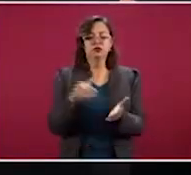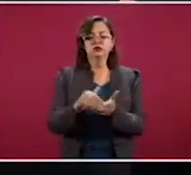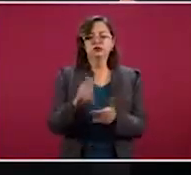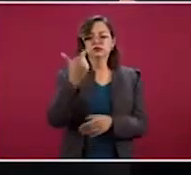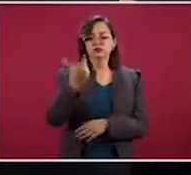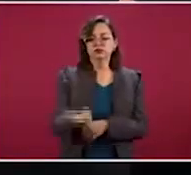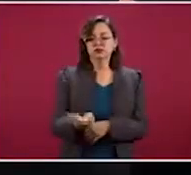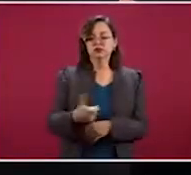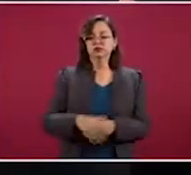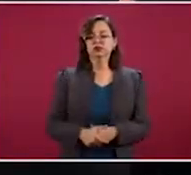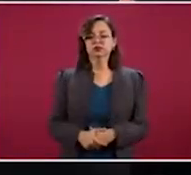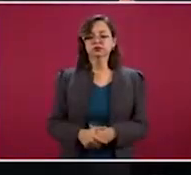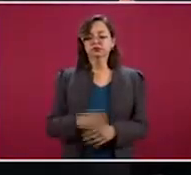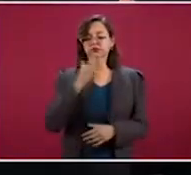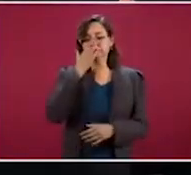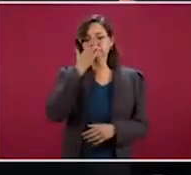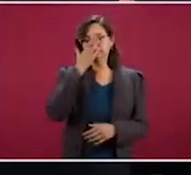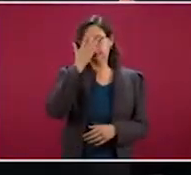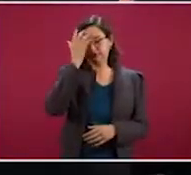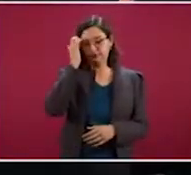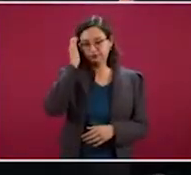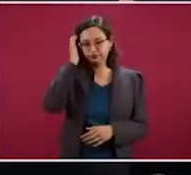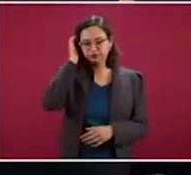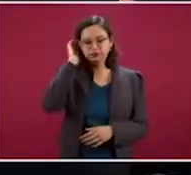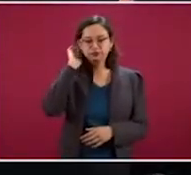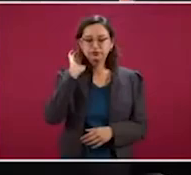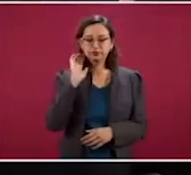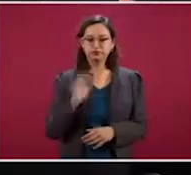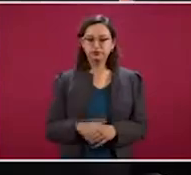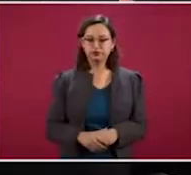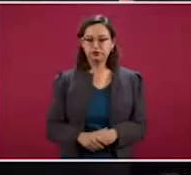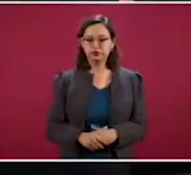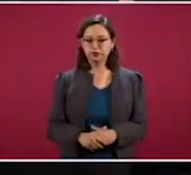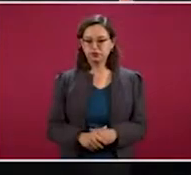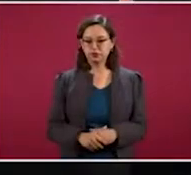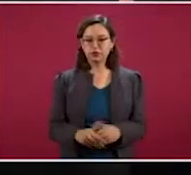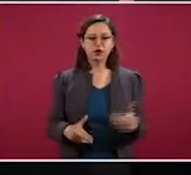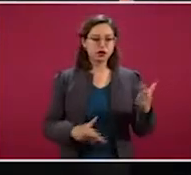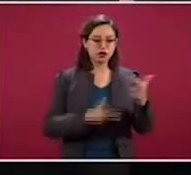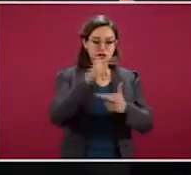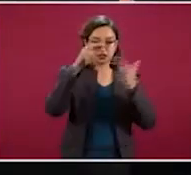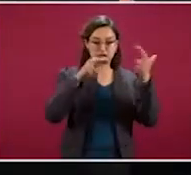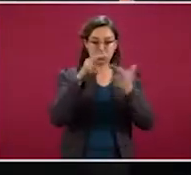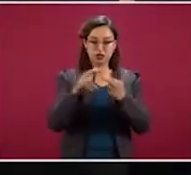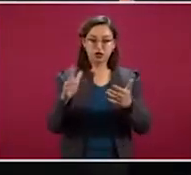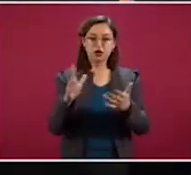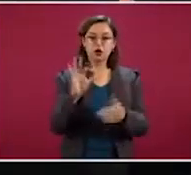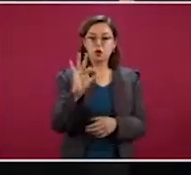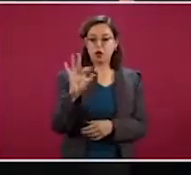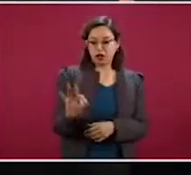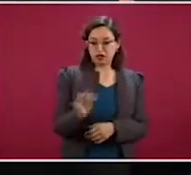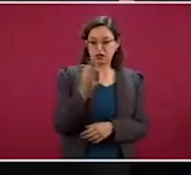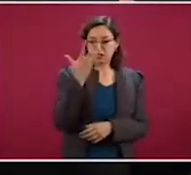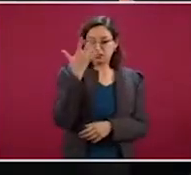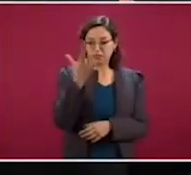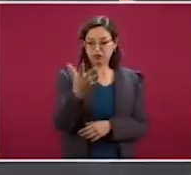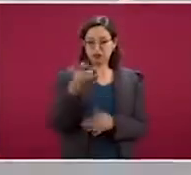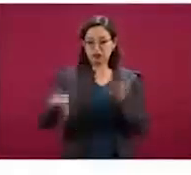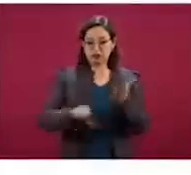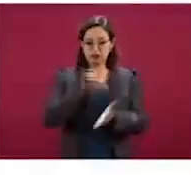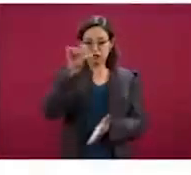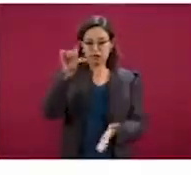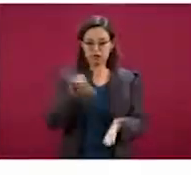Adelante. Los proyectos son divididos así por regiones, 45 proyectos están en el